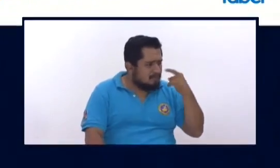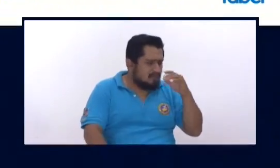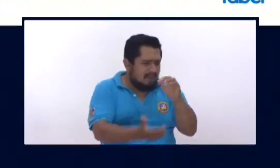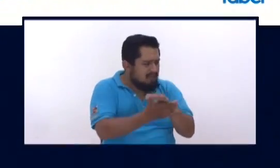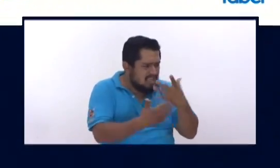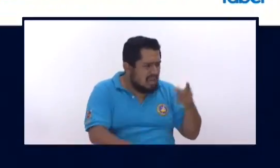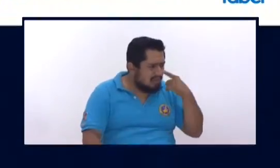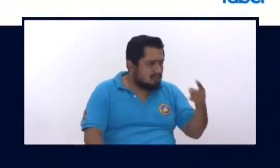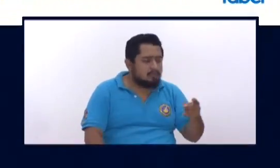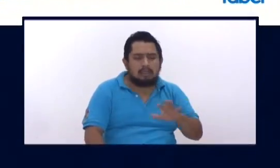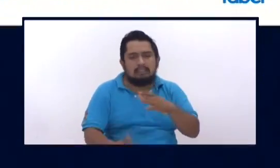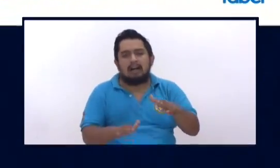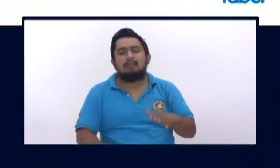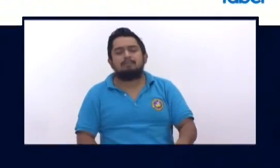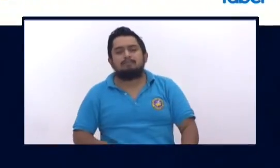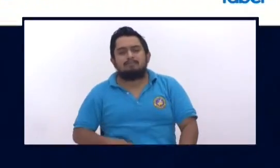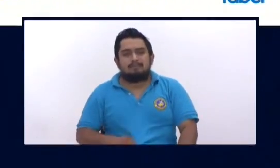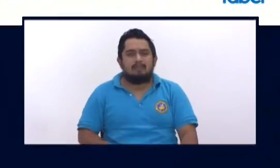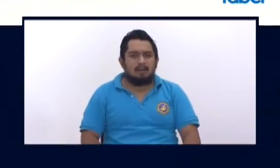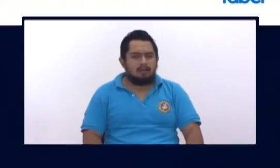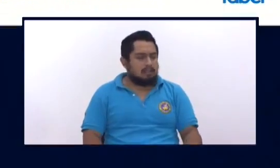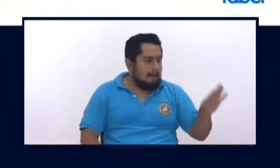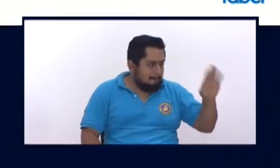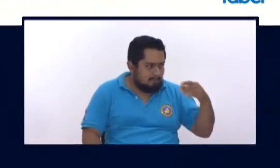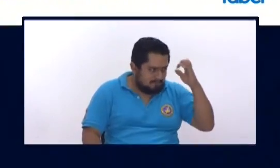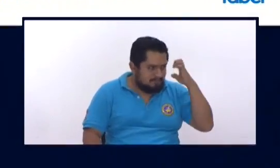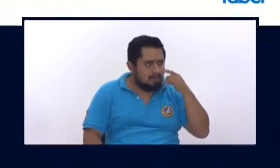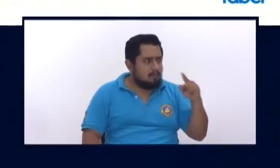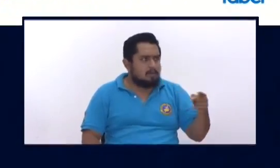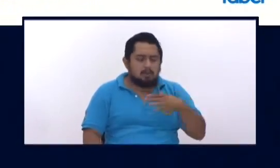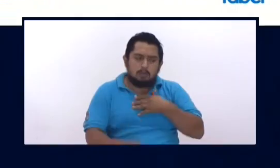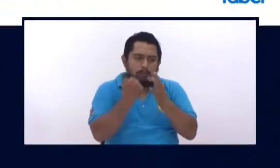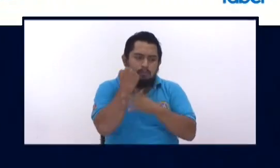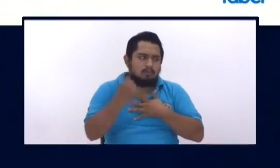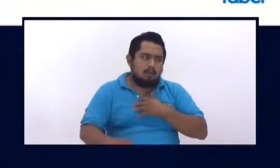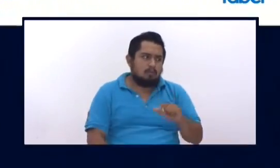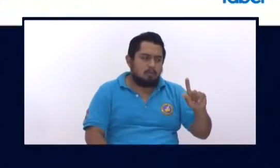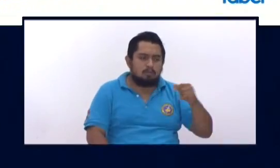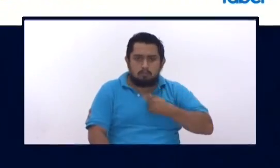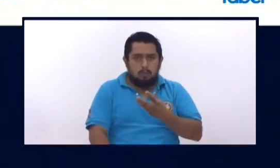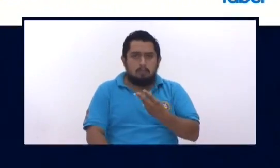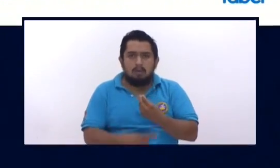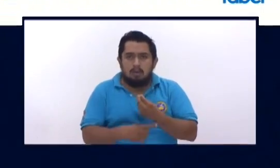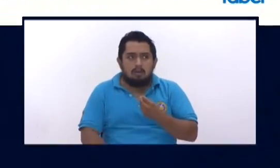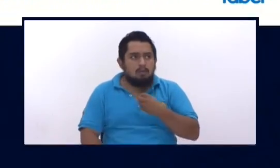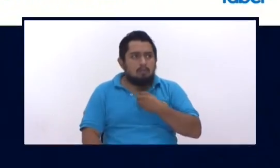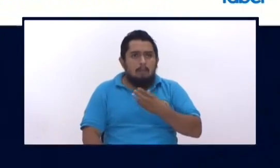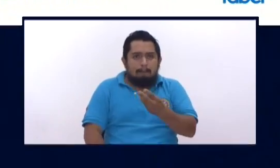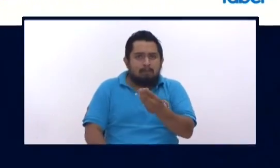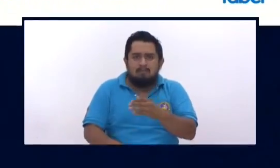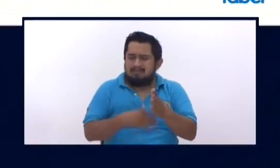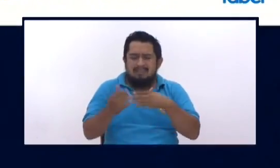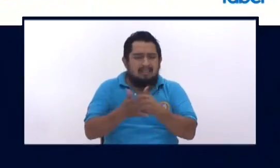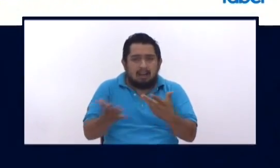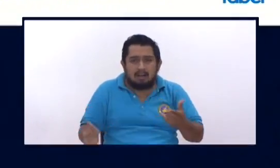con él pero vamos al punto o sea mira le digo a mí me da miedo hermano o sea yo no sé cobarde llámelo como quiera